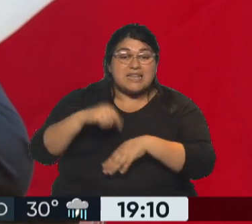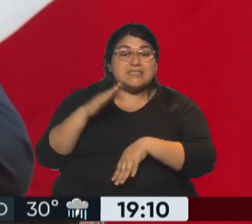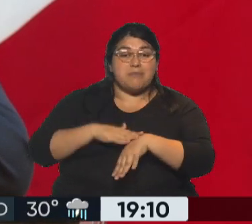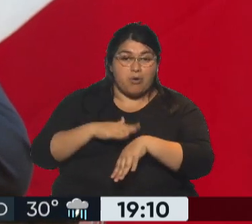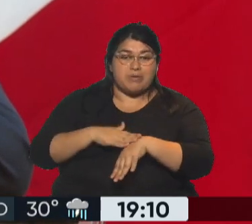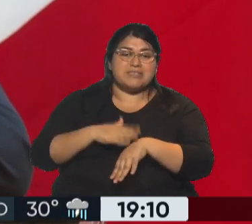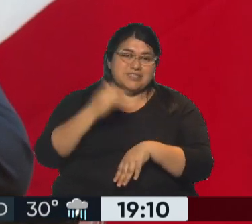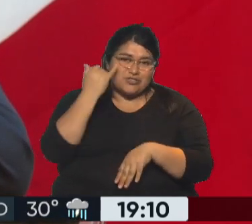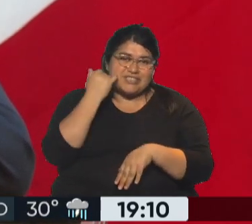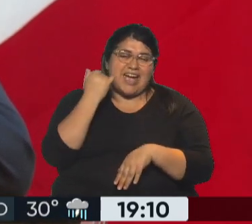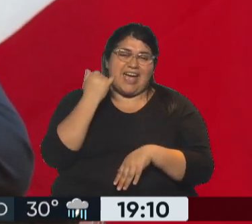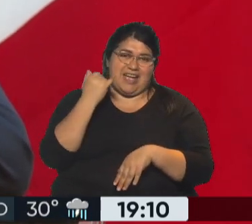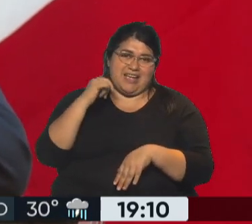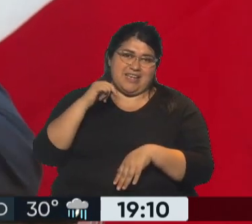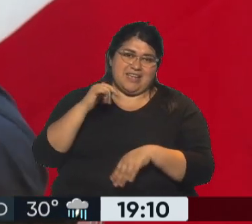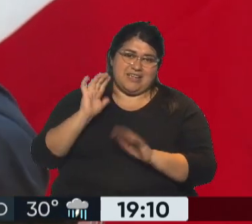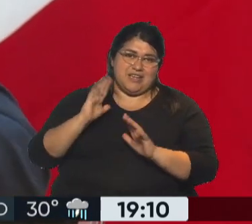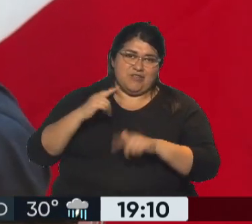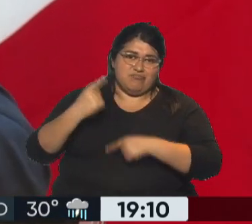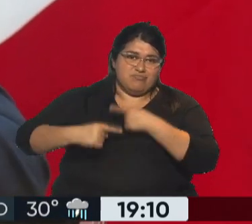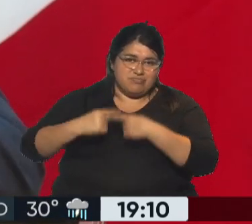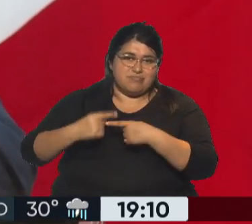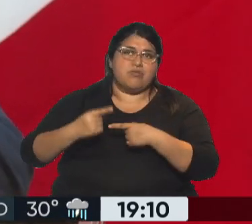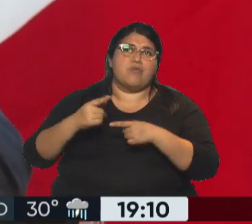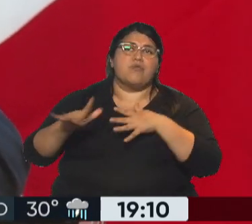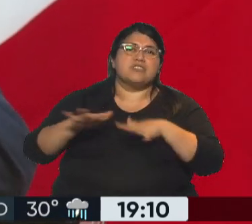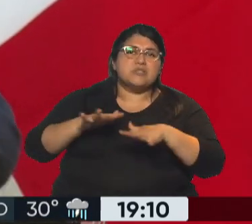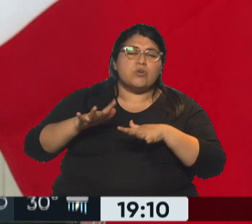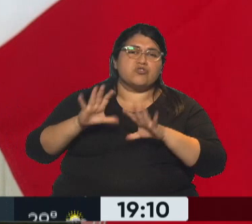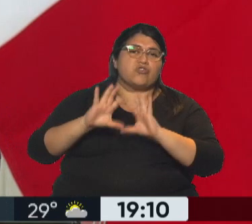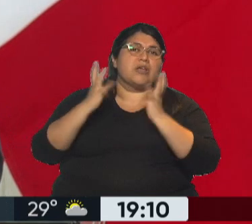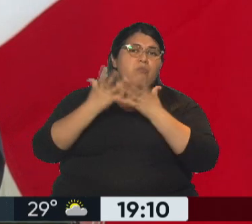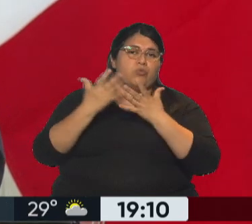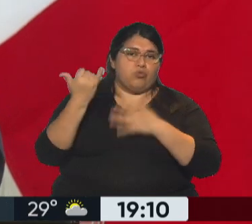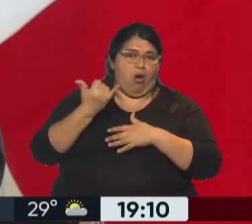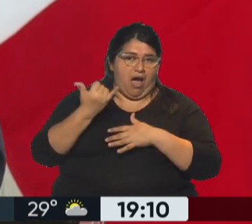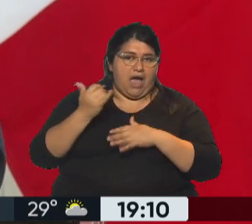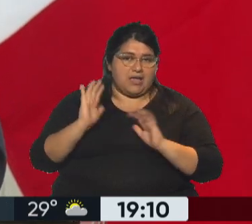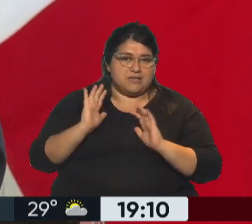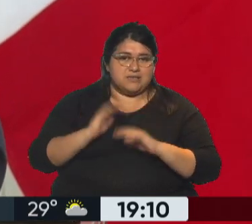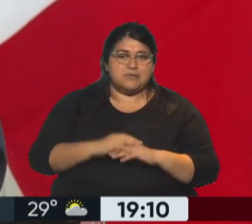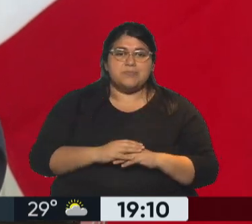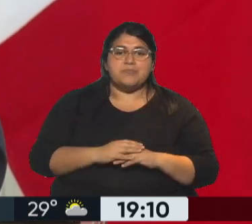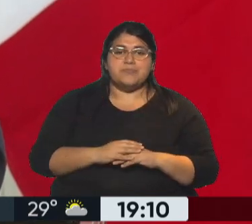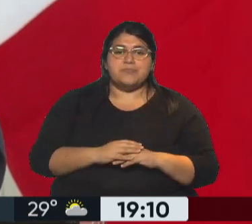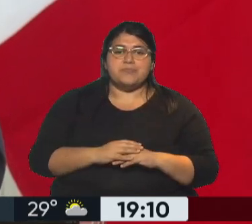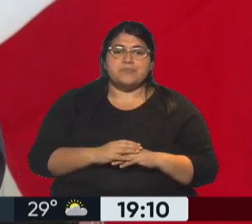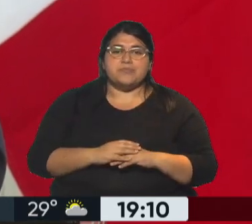particular trascendencia por la situación que el mundo vive, por la situación que el mundo enfrenta.